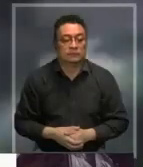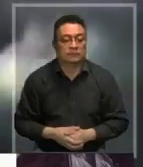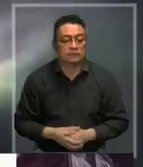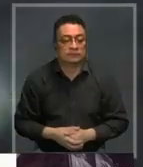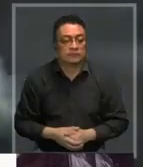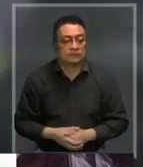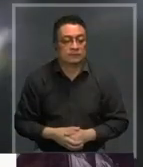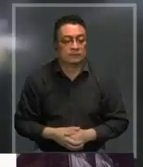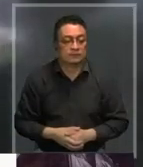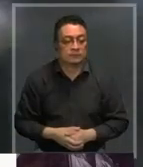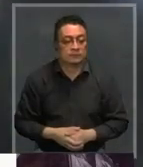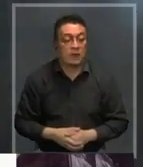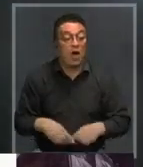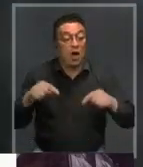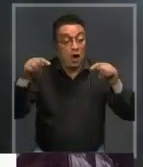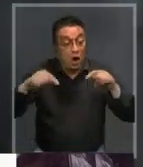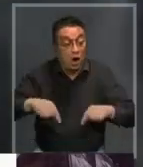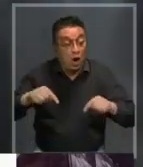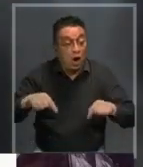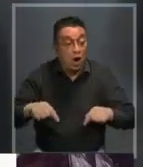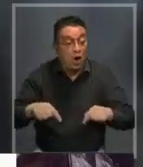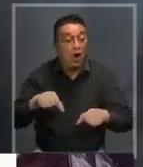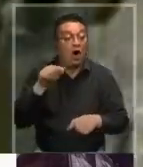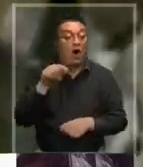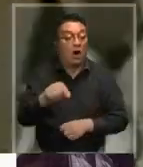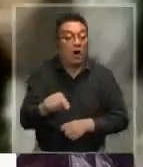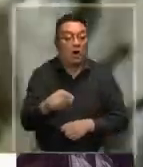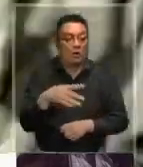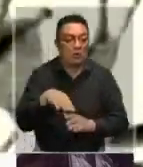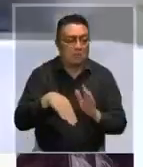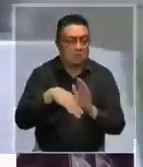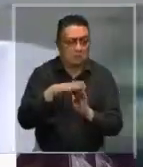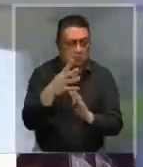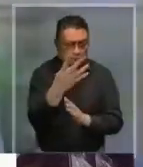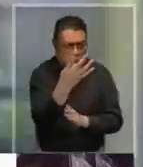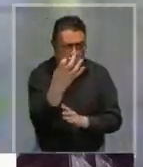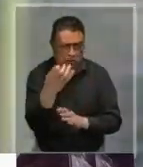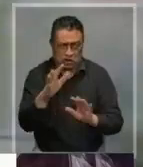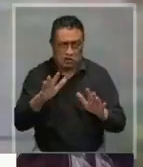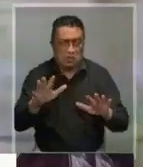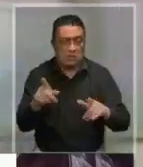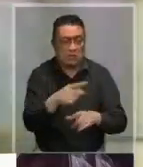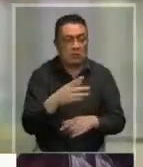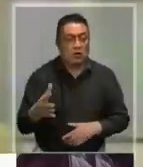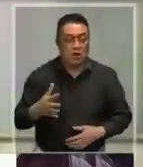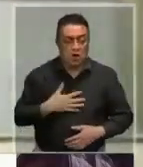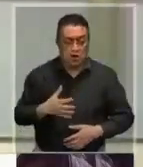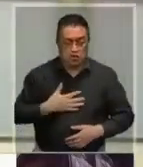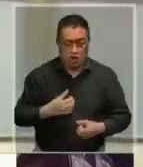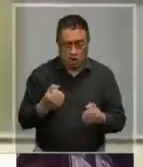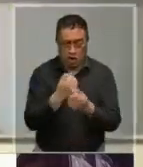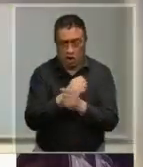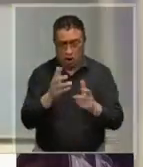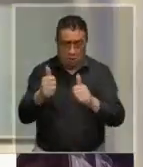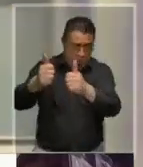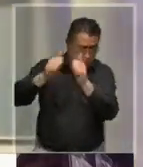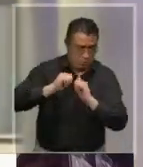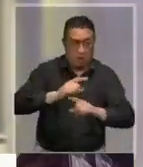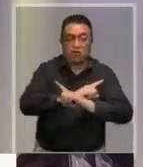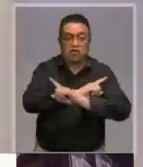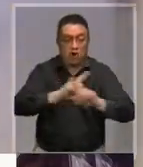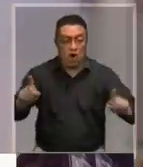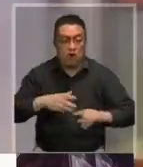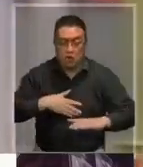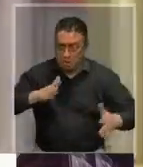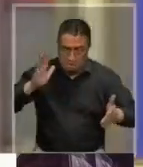2500 pero hoy no serían más de 400 yo no me voy a rendir yo no voy a